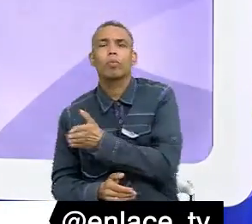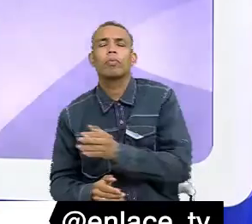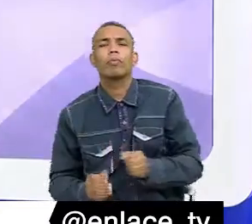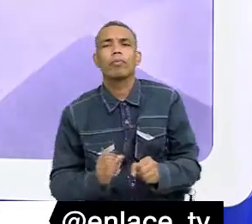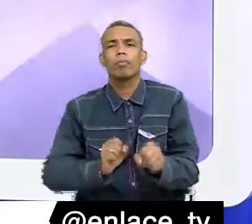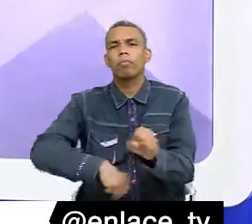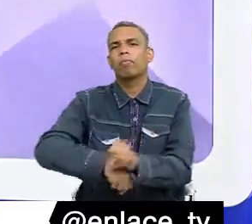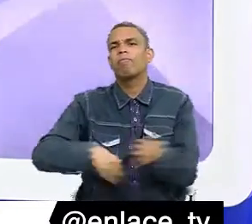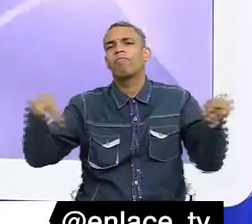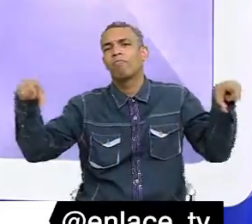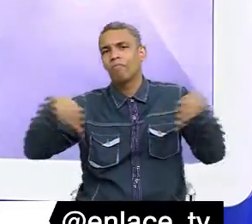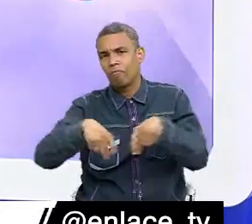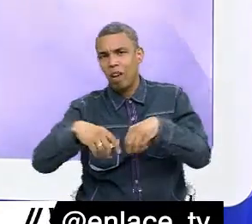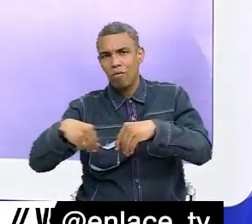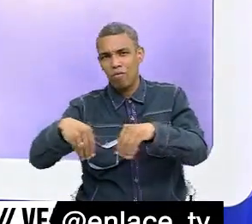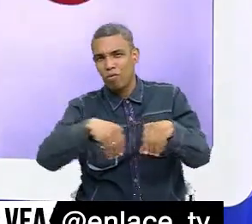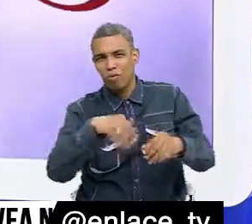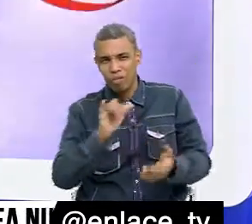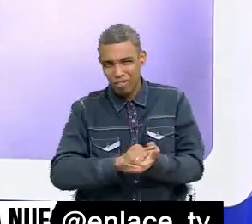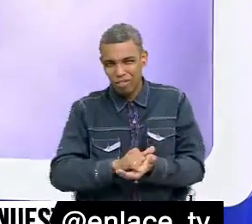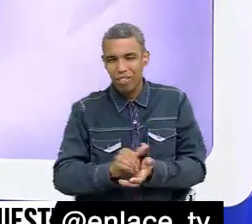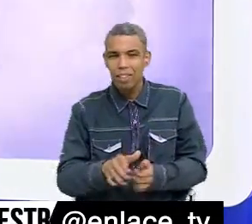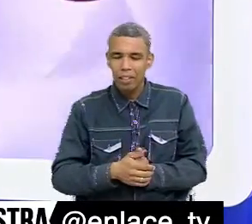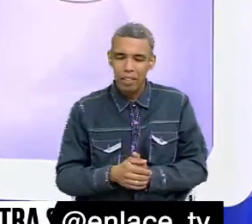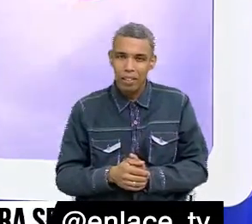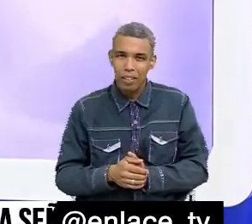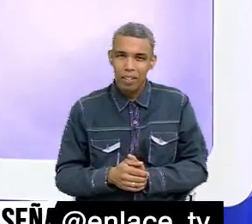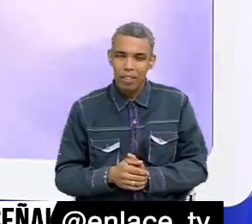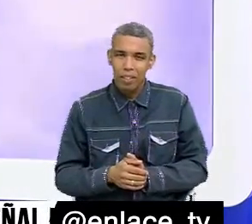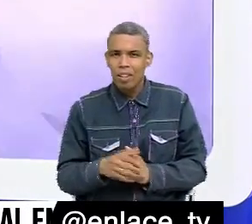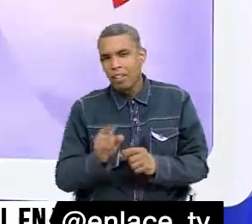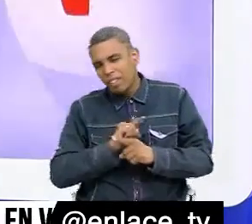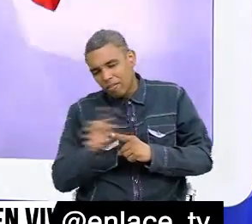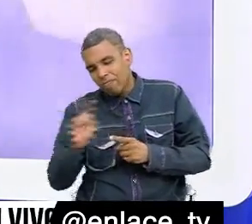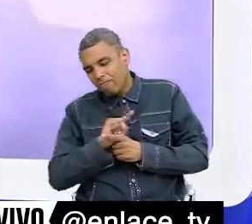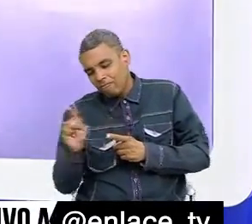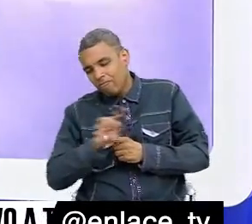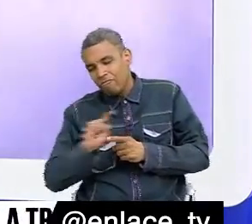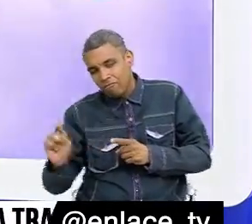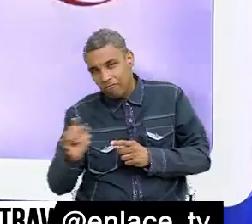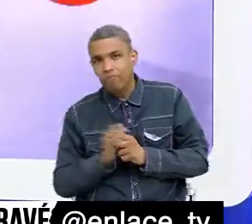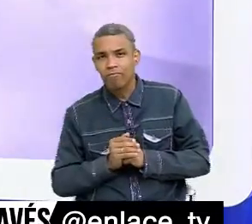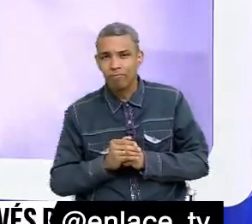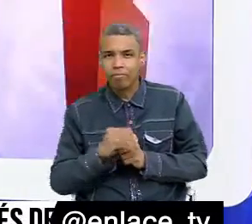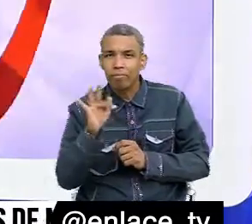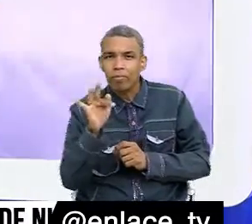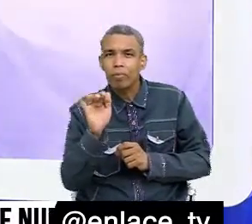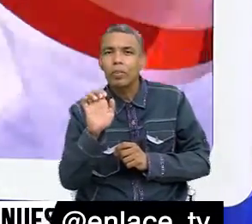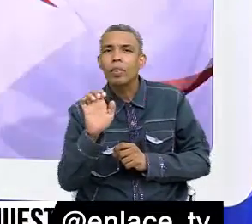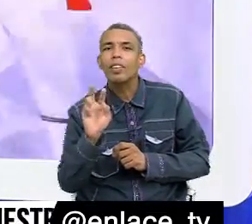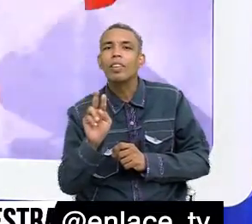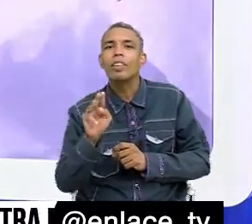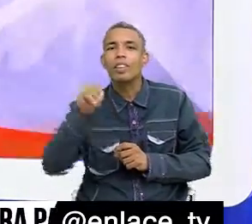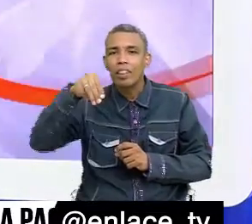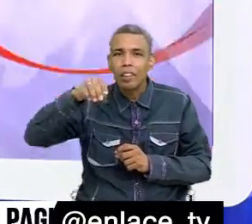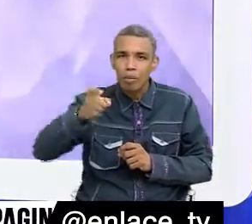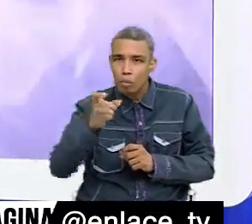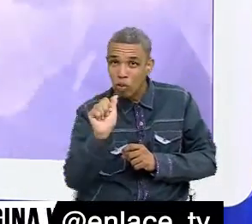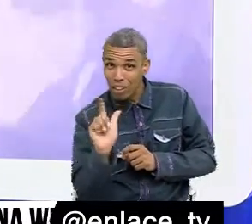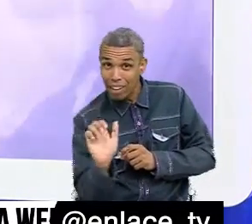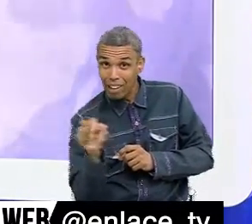Calle Real son los que lideran el torneo que se disputa cada fin de semana allí en el barrio Aguas Claras, Comuna 2 de Barranca